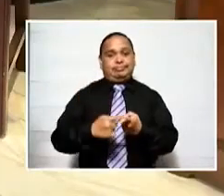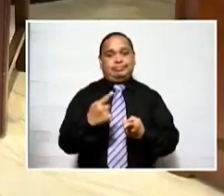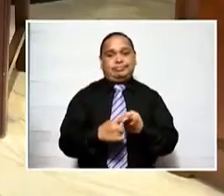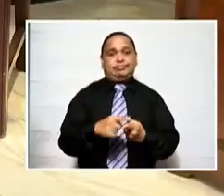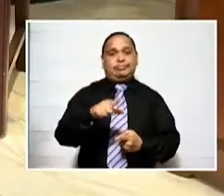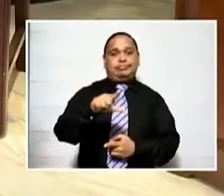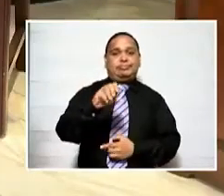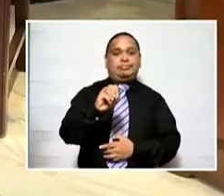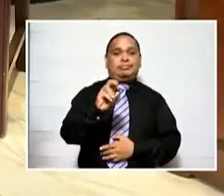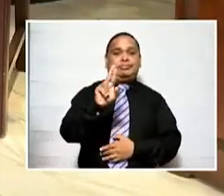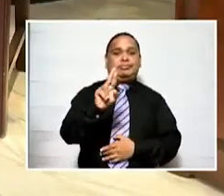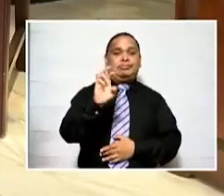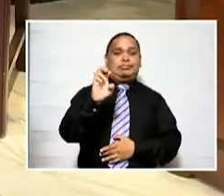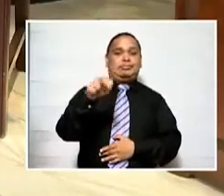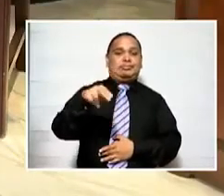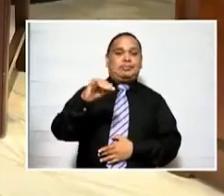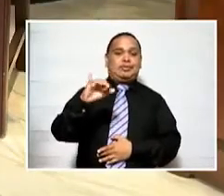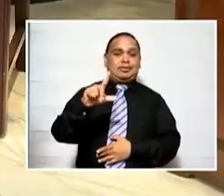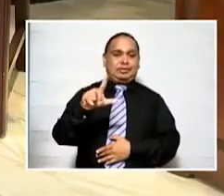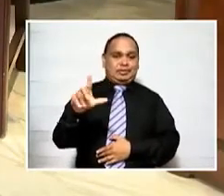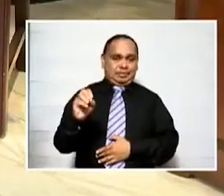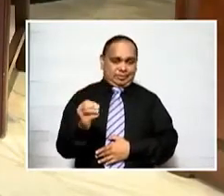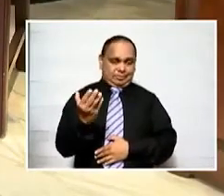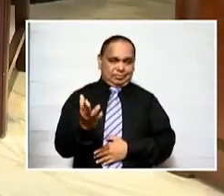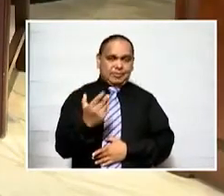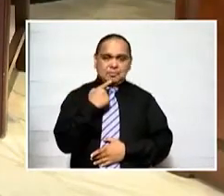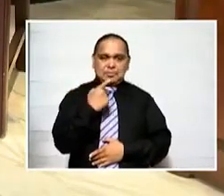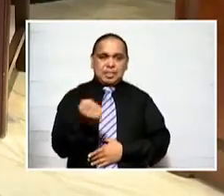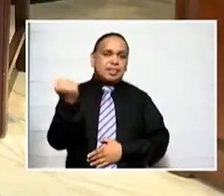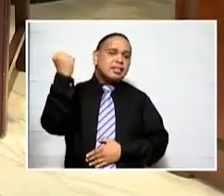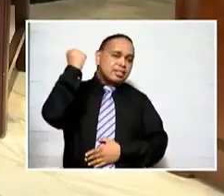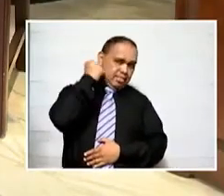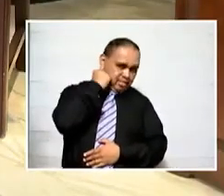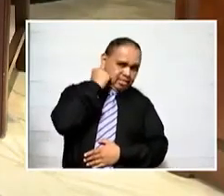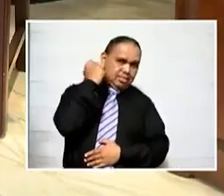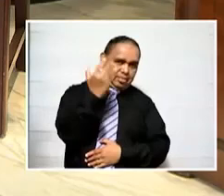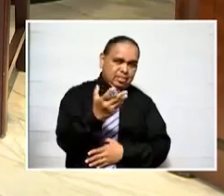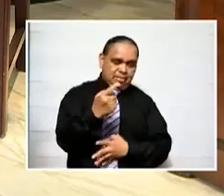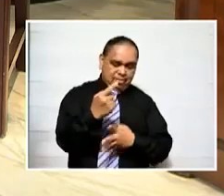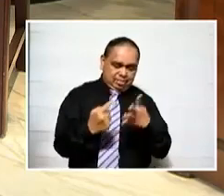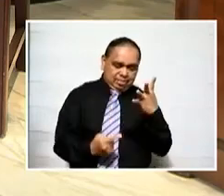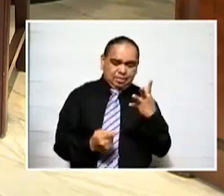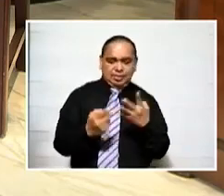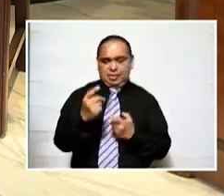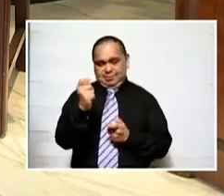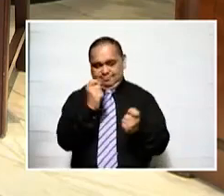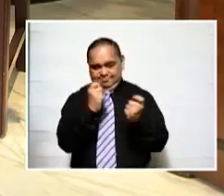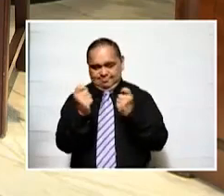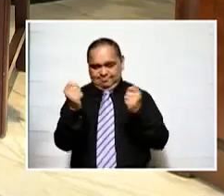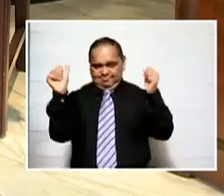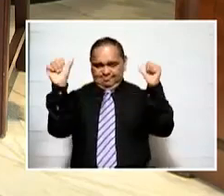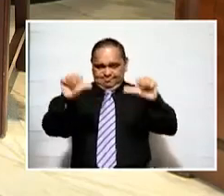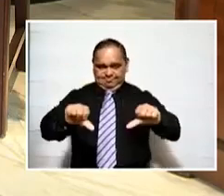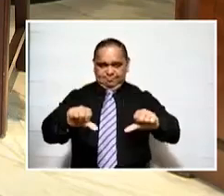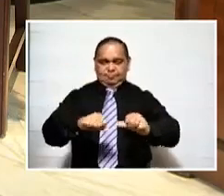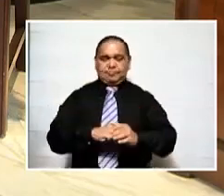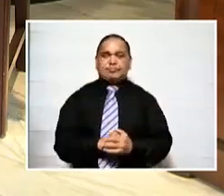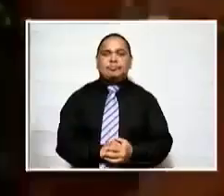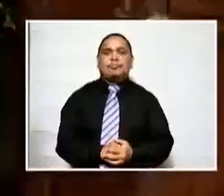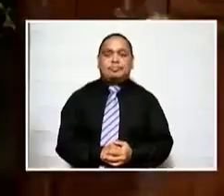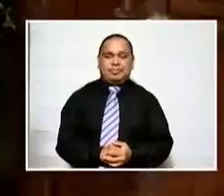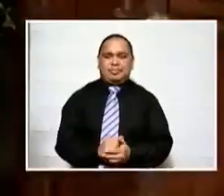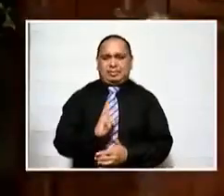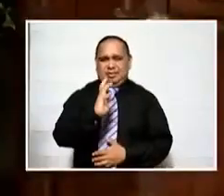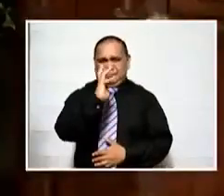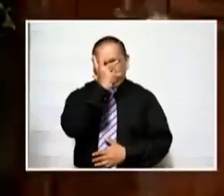va a ser senador, ¿eh? Después de la manipulación que Sí, todos hizo se lo deben a Lorenzo para Córdoba, que doblar todos sus manoseó el INE como se le estatutos. dio la gana, ¿no? Qué